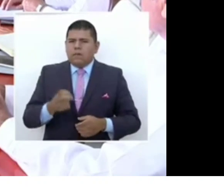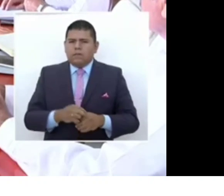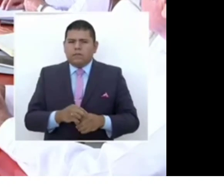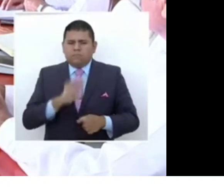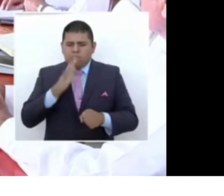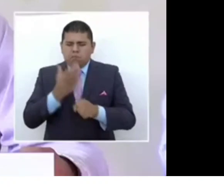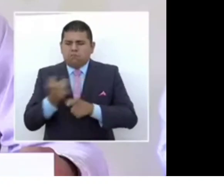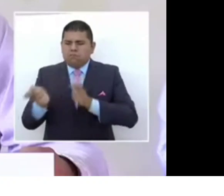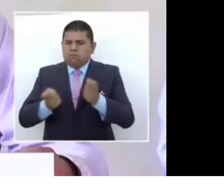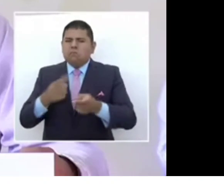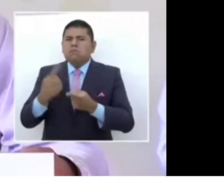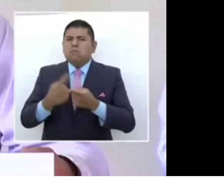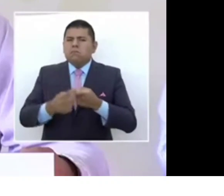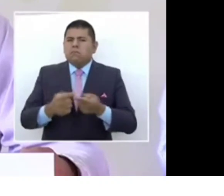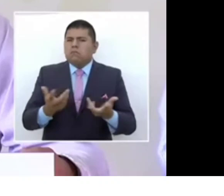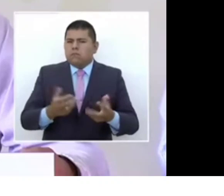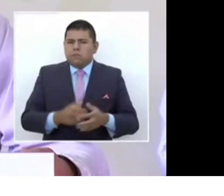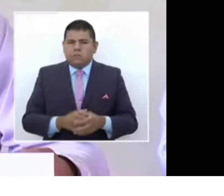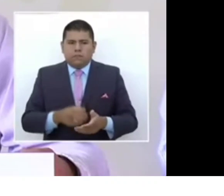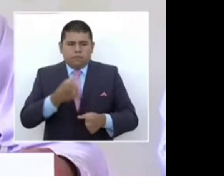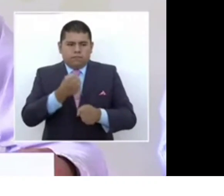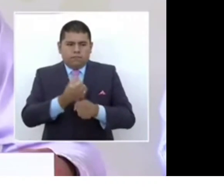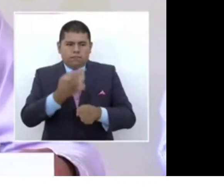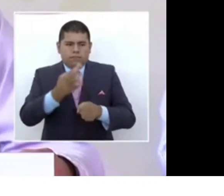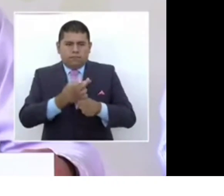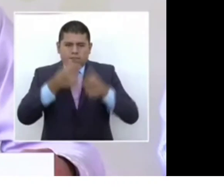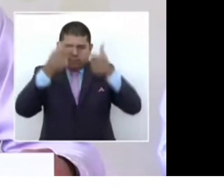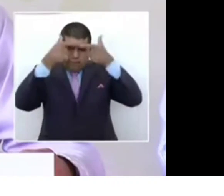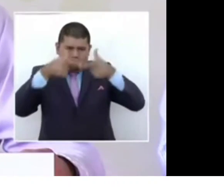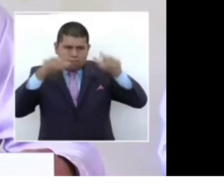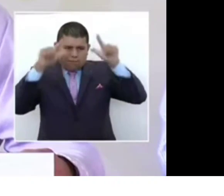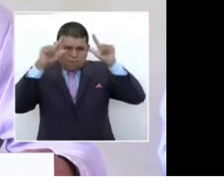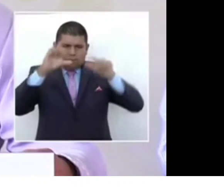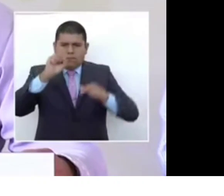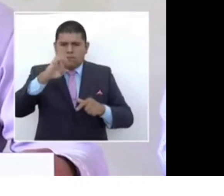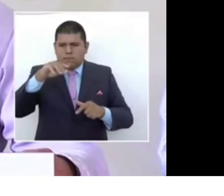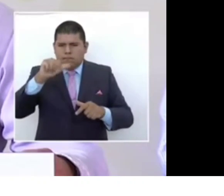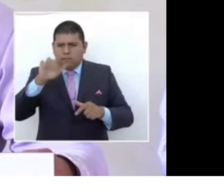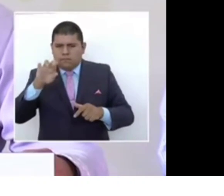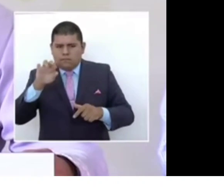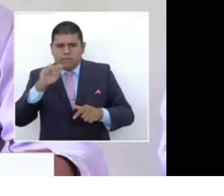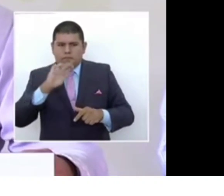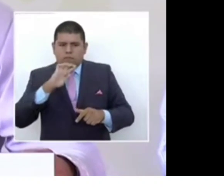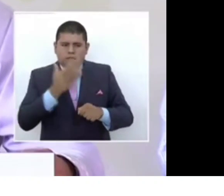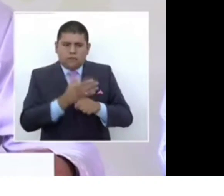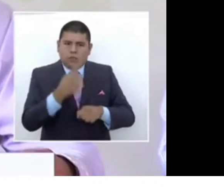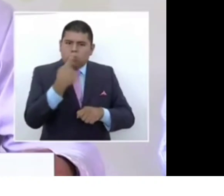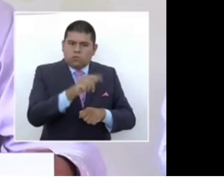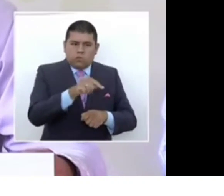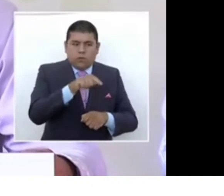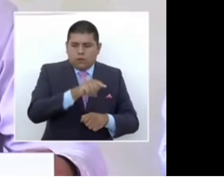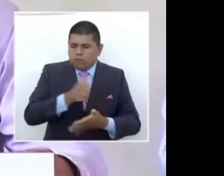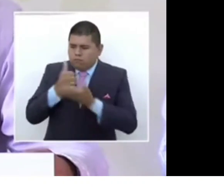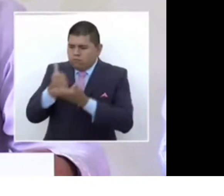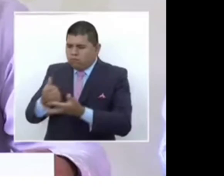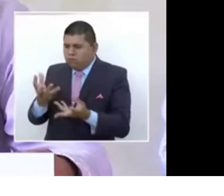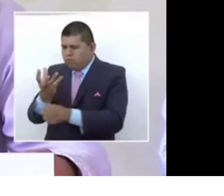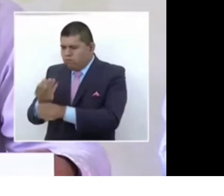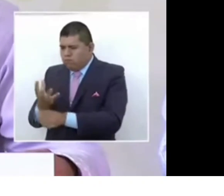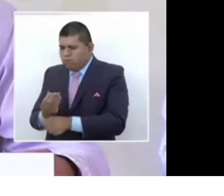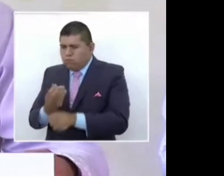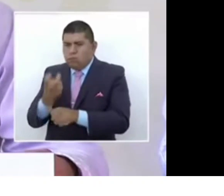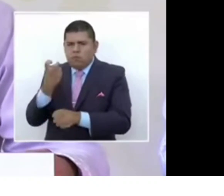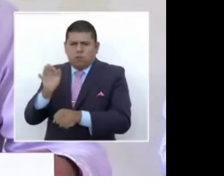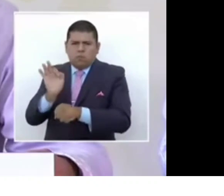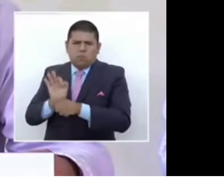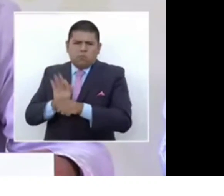cargo de la Secretaría de Marina y va a ser de mucha utilidad, pero además